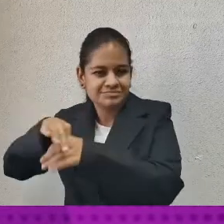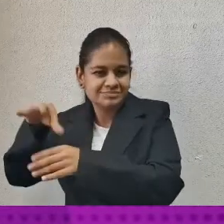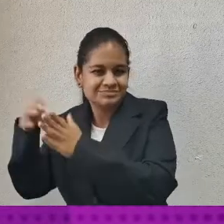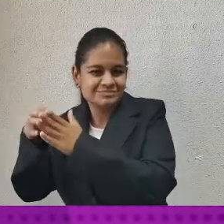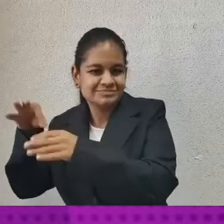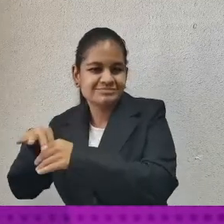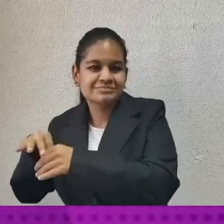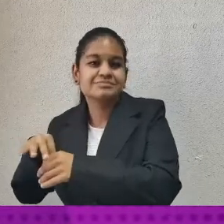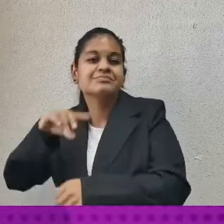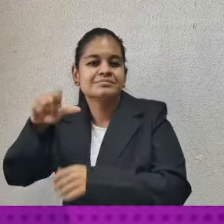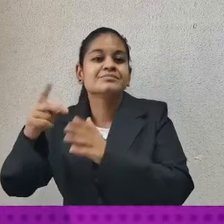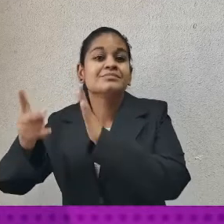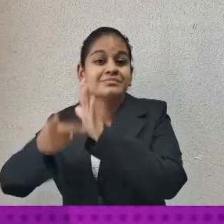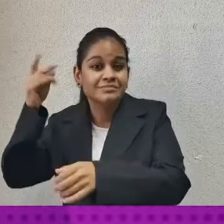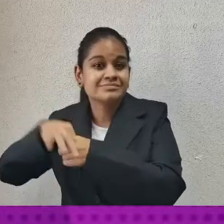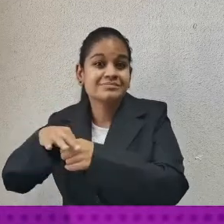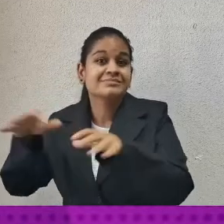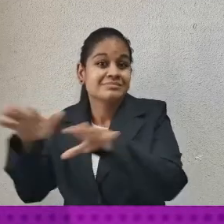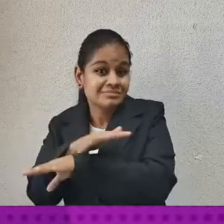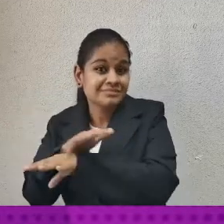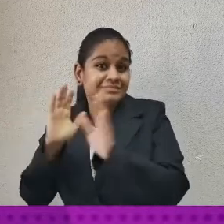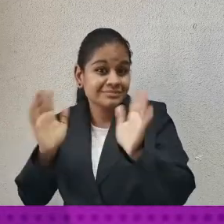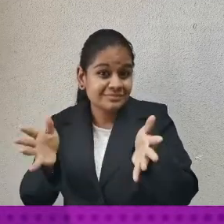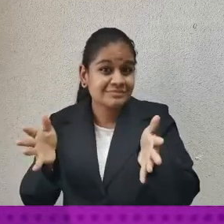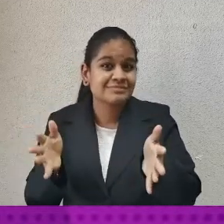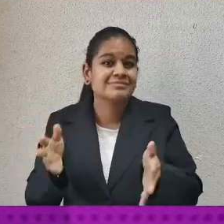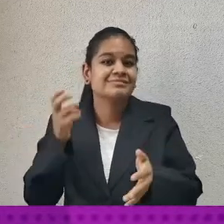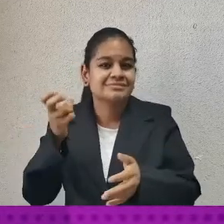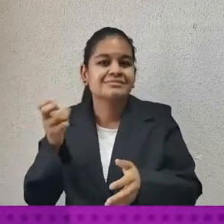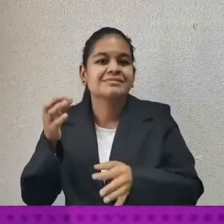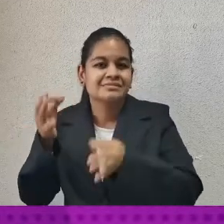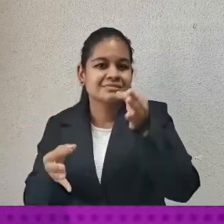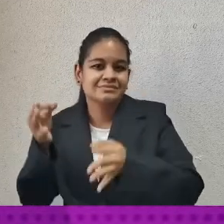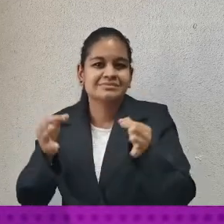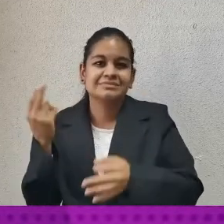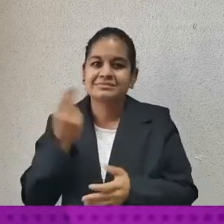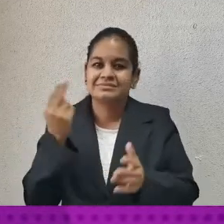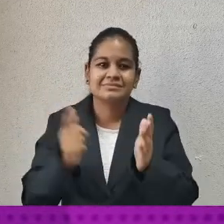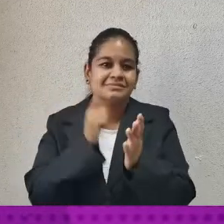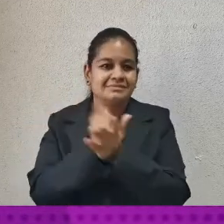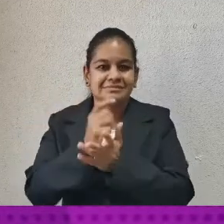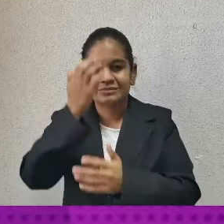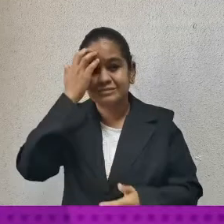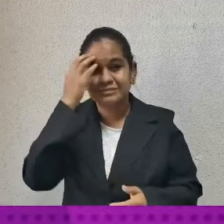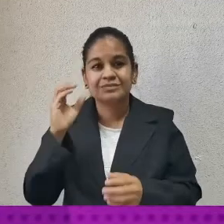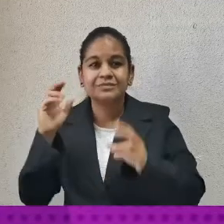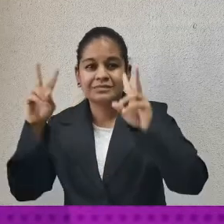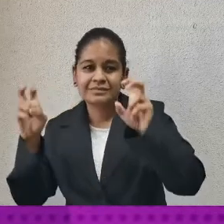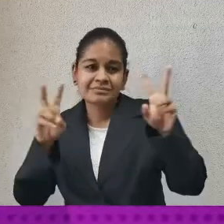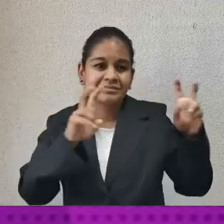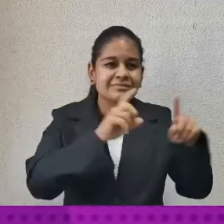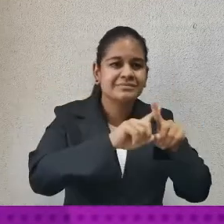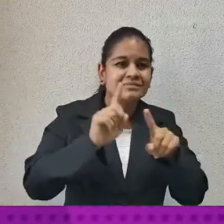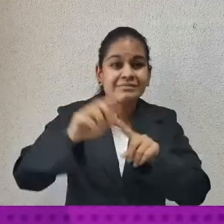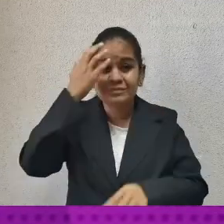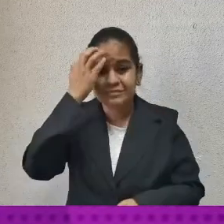elección. Eso nos ha llevado a que tengamos tribunales altamente profesionalizados que conocen de los casos, los asuntos y los van